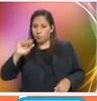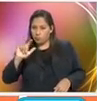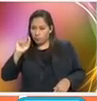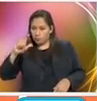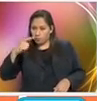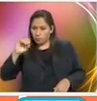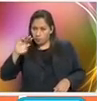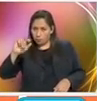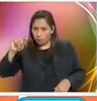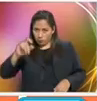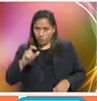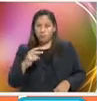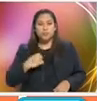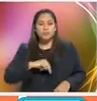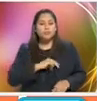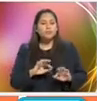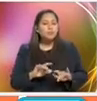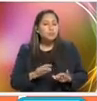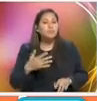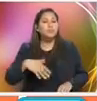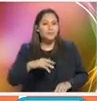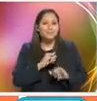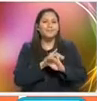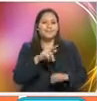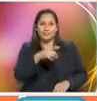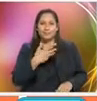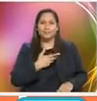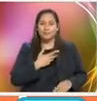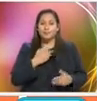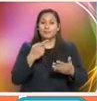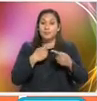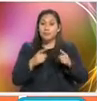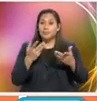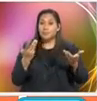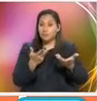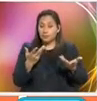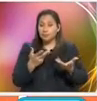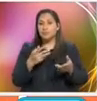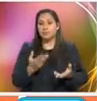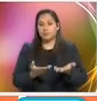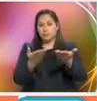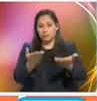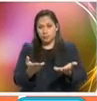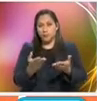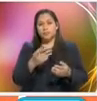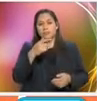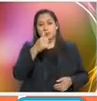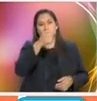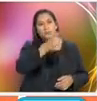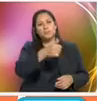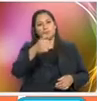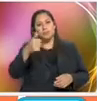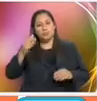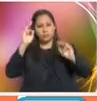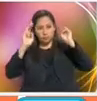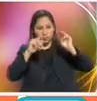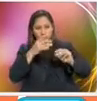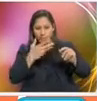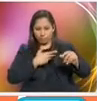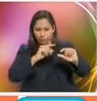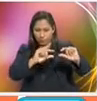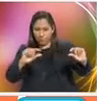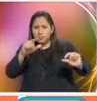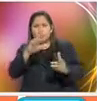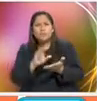www.promociondeverano.inba.gov.mx. Ahí podemos nosotros buscar. Pueden ver la información, las actividades que están ofreciendo cada uno de los museos. Lo tenemos en pantalla precisamente. Entonces,